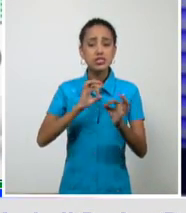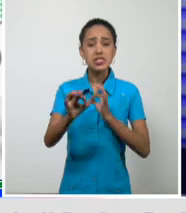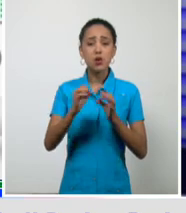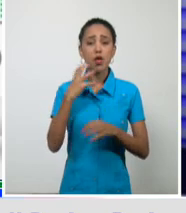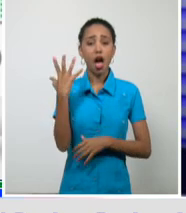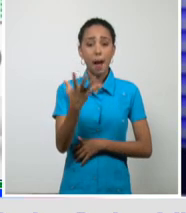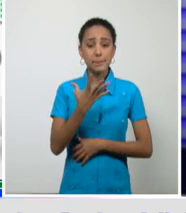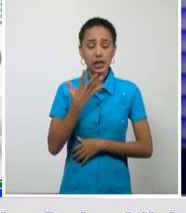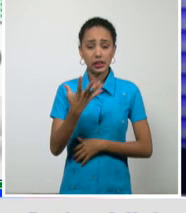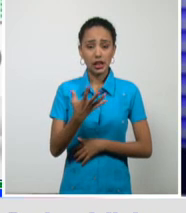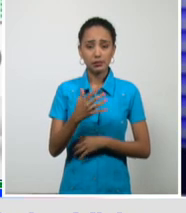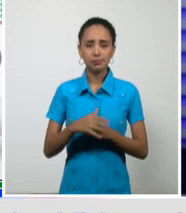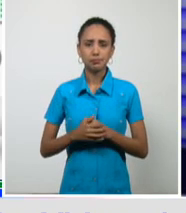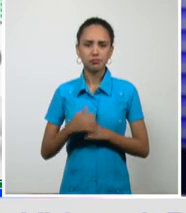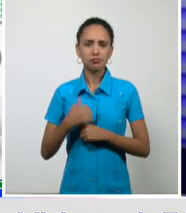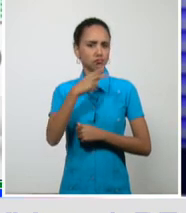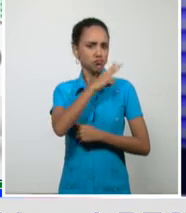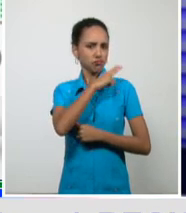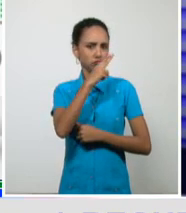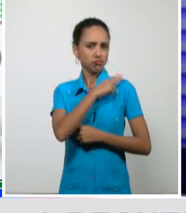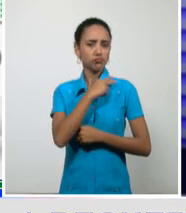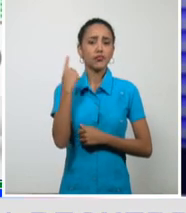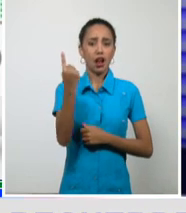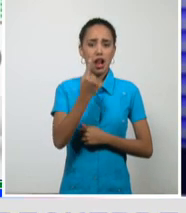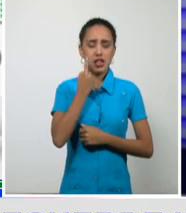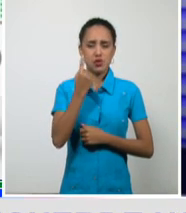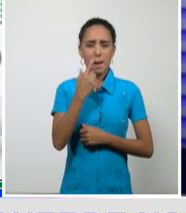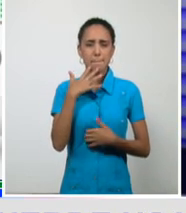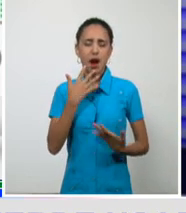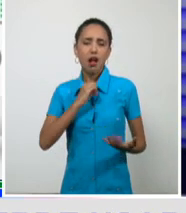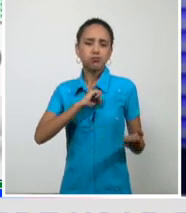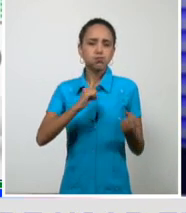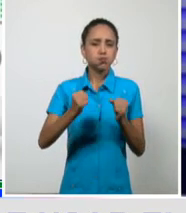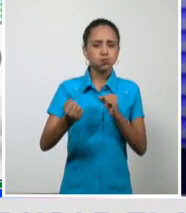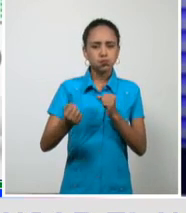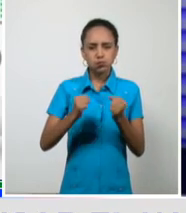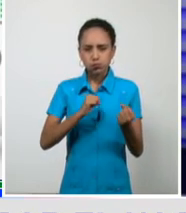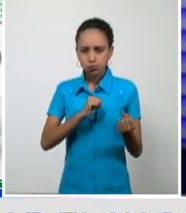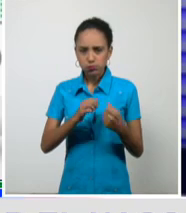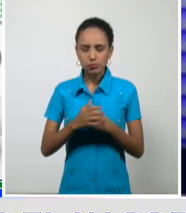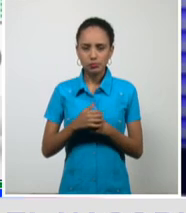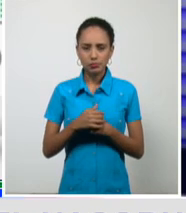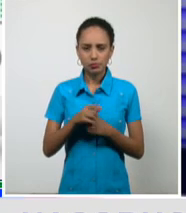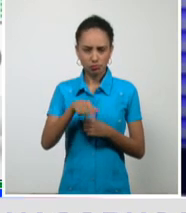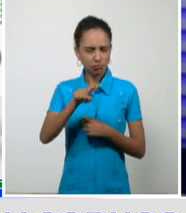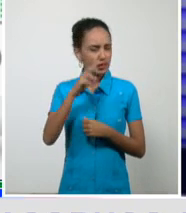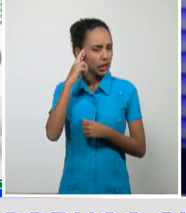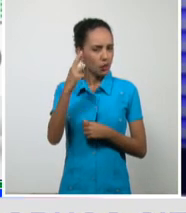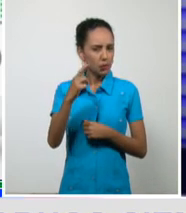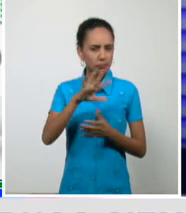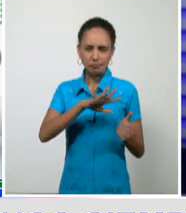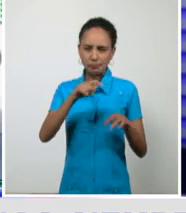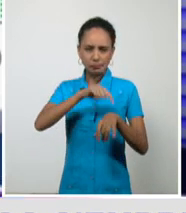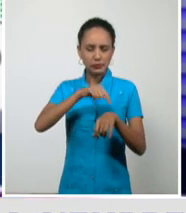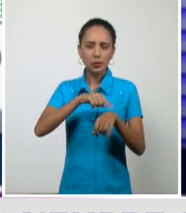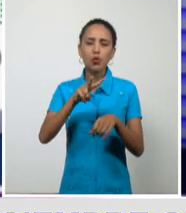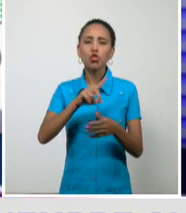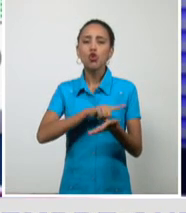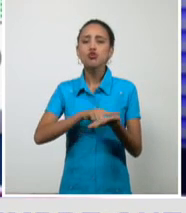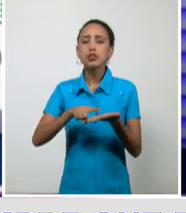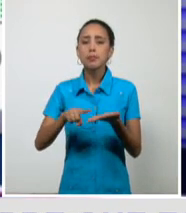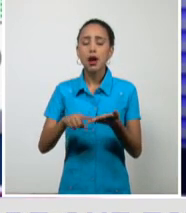es una autoridad nacional reguladora. Si recordamos, hace aproximadamente 2 semanas el